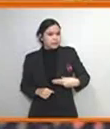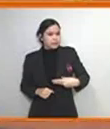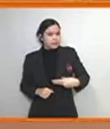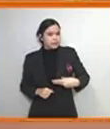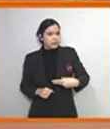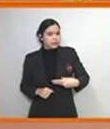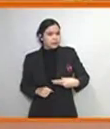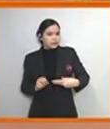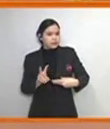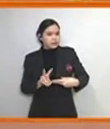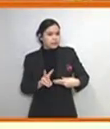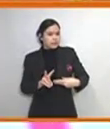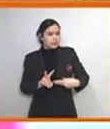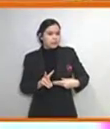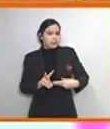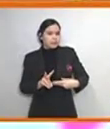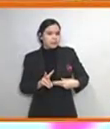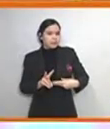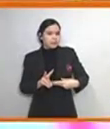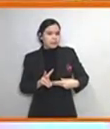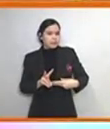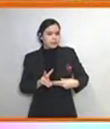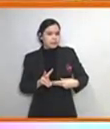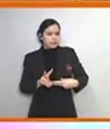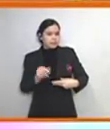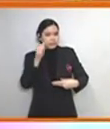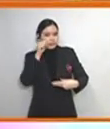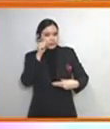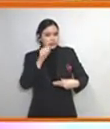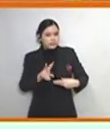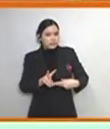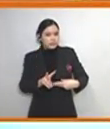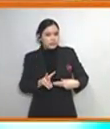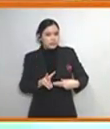porque este es el 2. Segundo dígito, atentos.